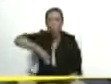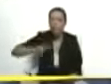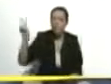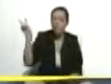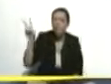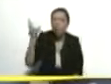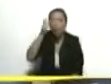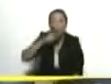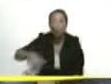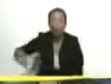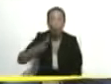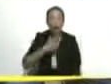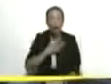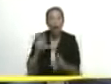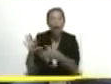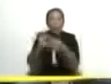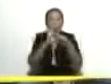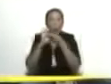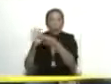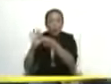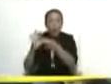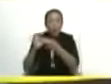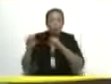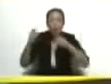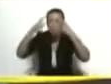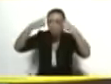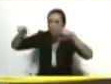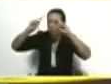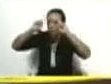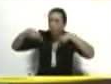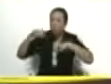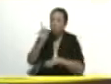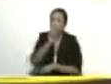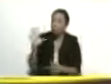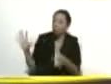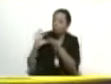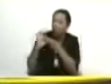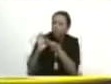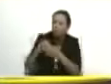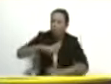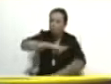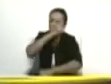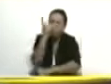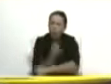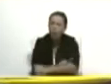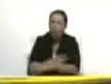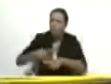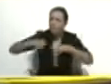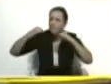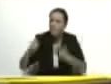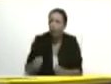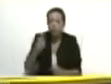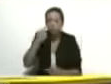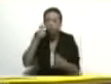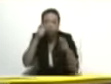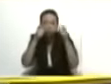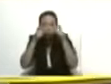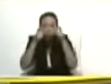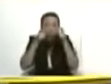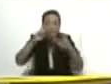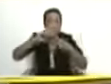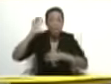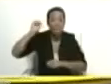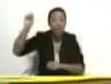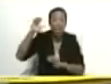que nuestro pueblo se mantenga unido, movilizado, organizado, empoderado y en batalla permanente para que la